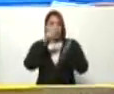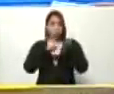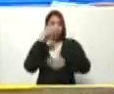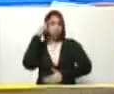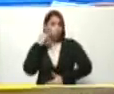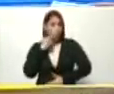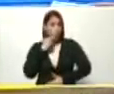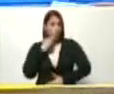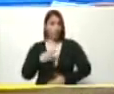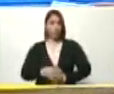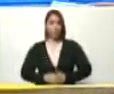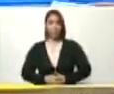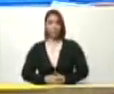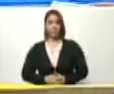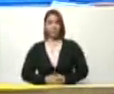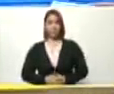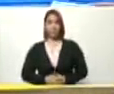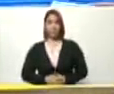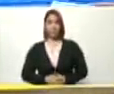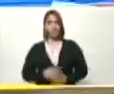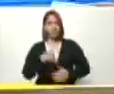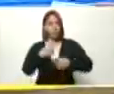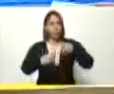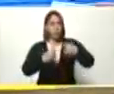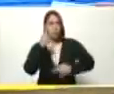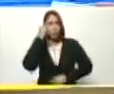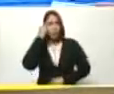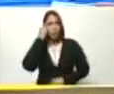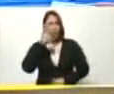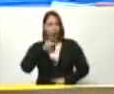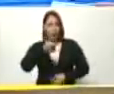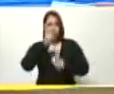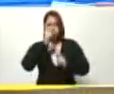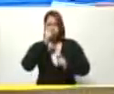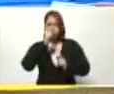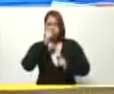Bolivariana. Todos los días aprendo